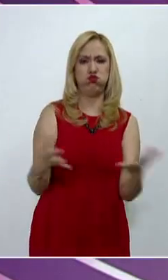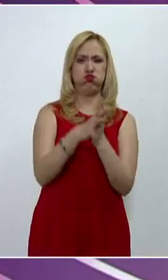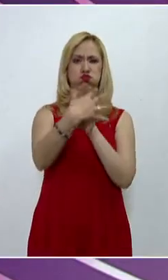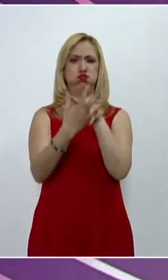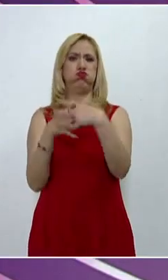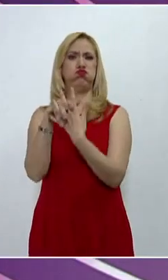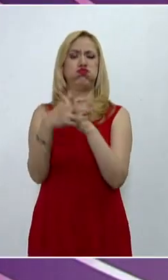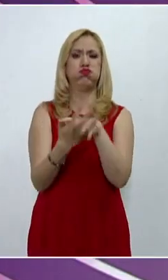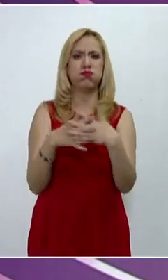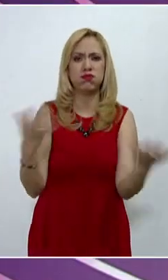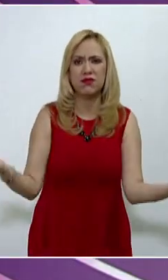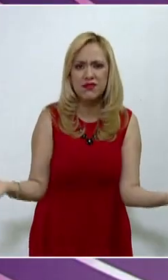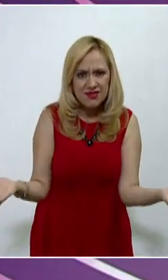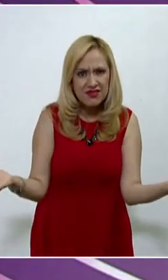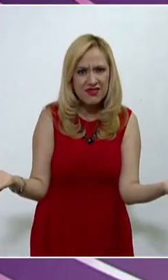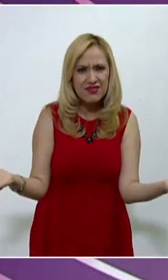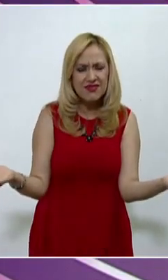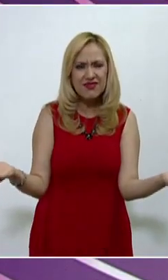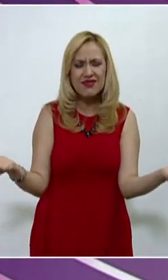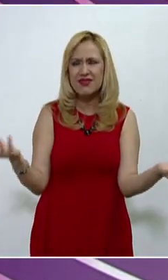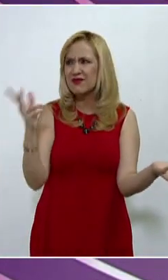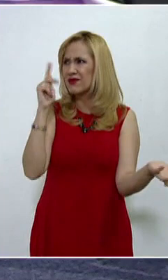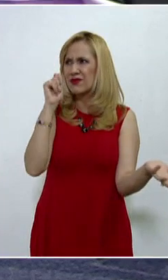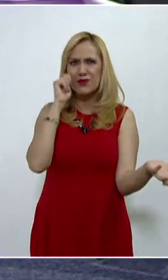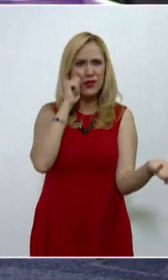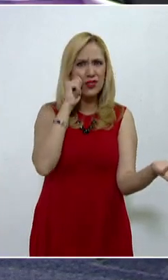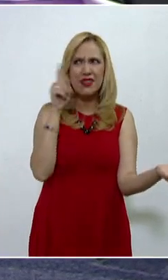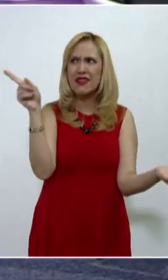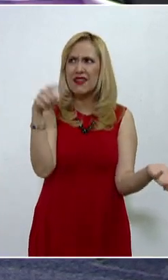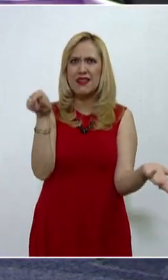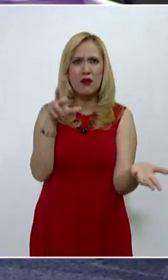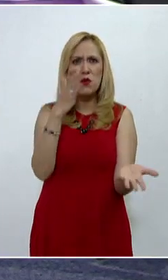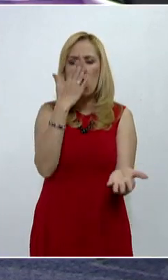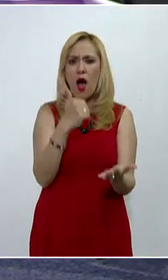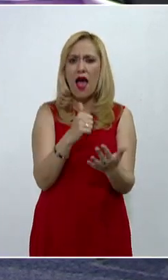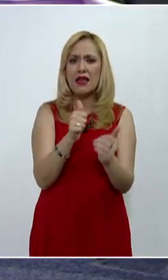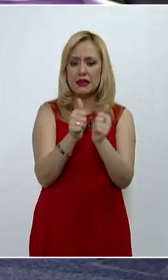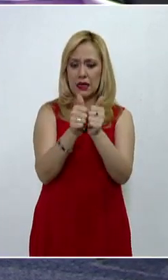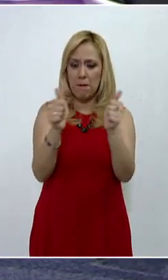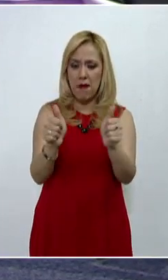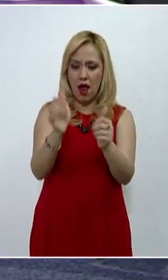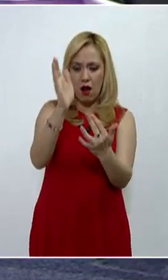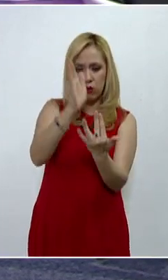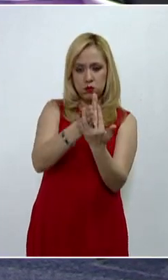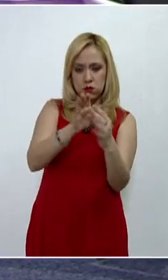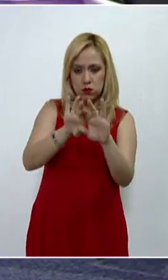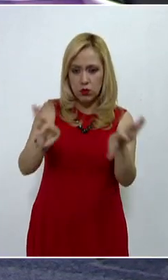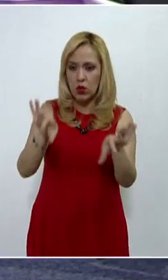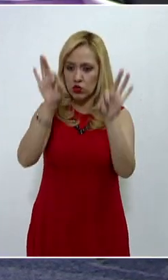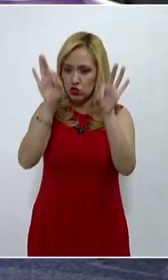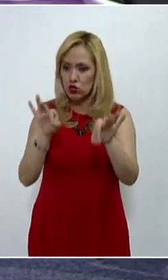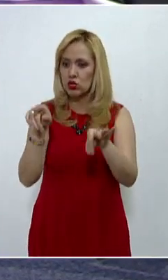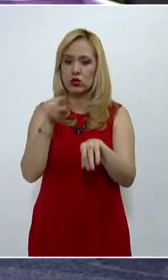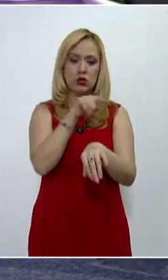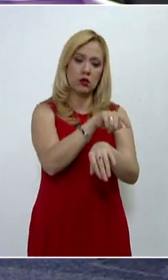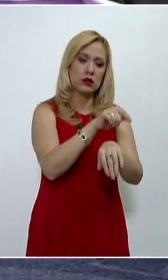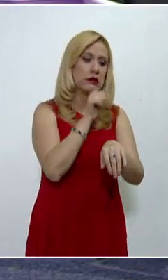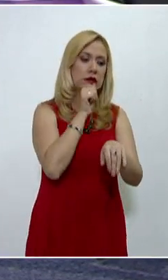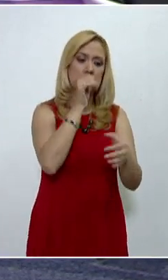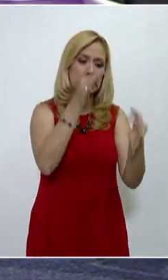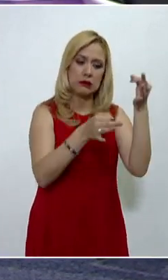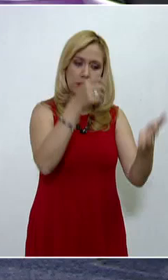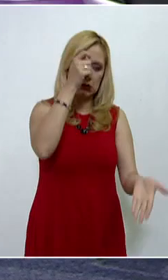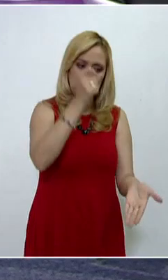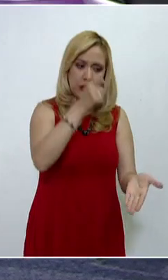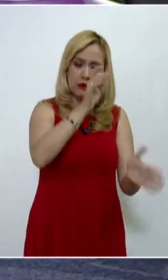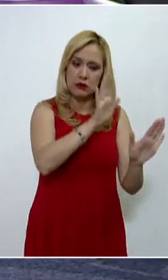junto con cualquier otro sentenciado de cualquier otra cosa, ¿no? O sea, no hay una separación correcta de las personas que están en preventiva y de las personas que